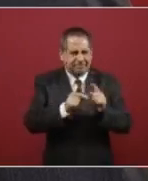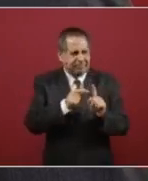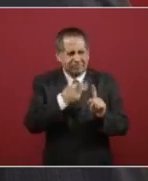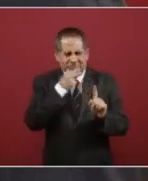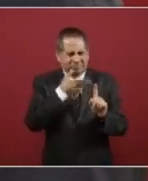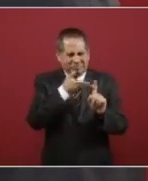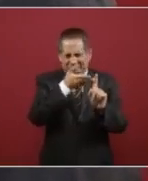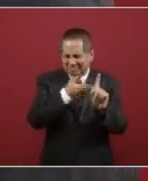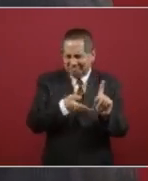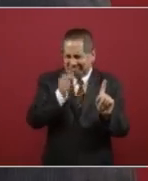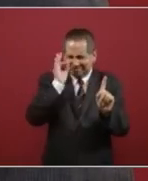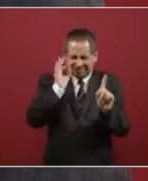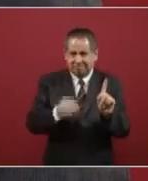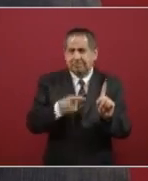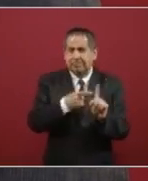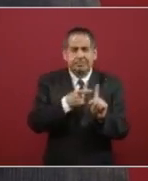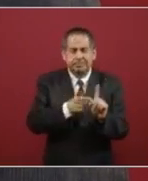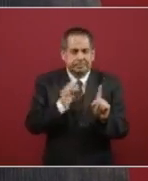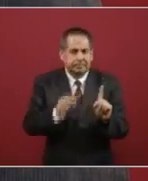ejemplar,